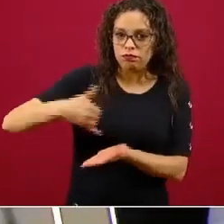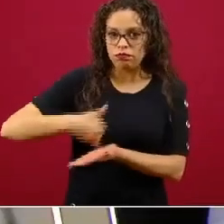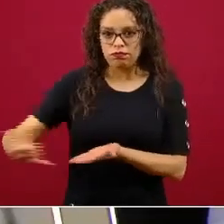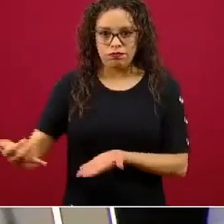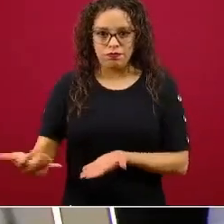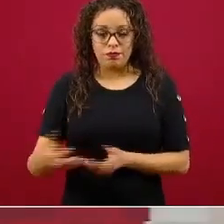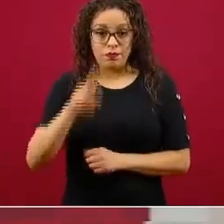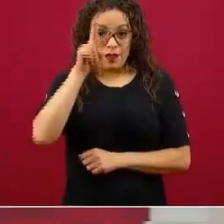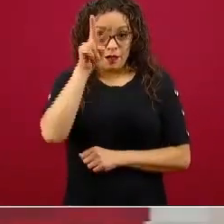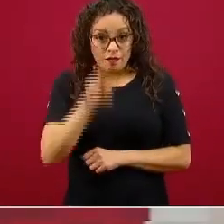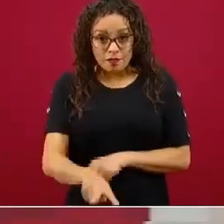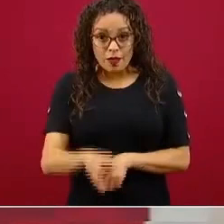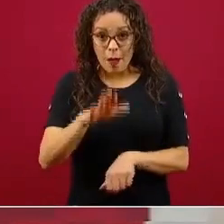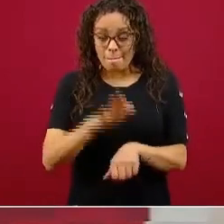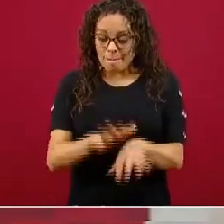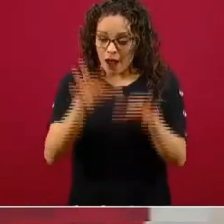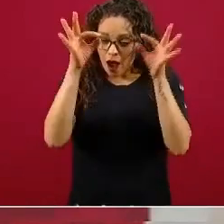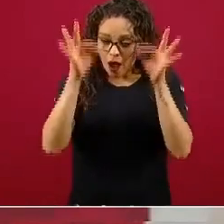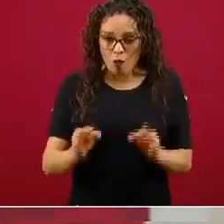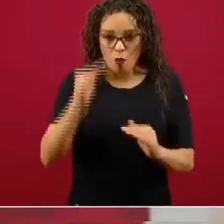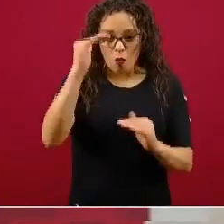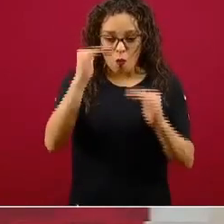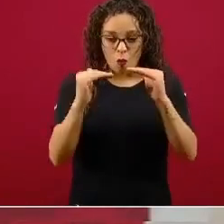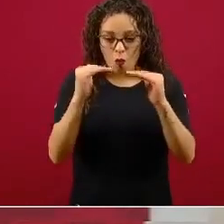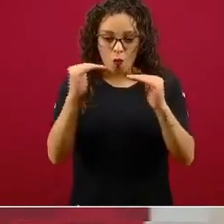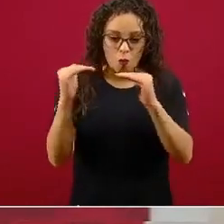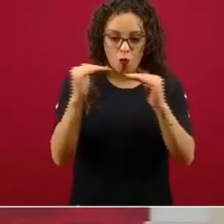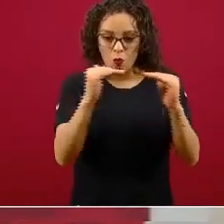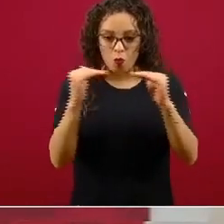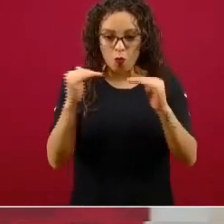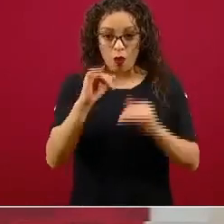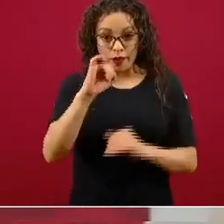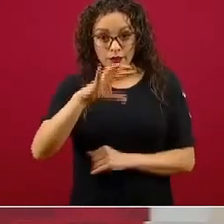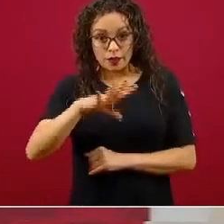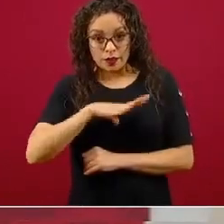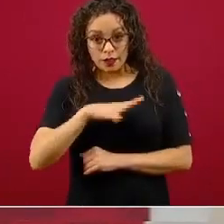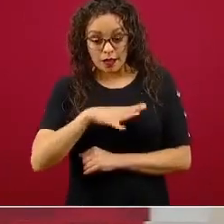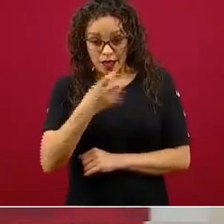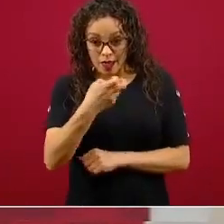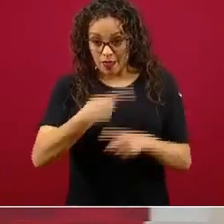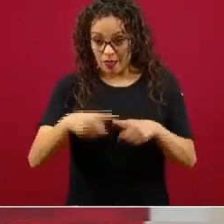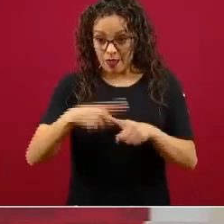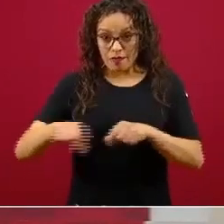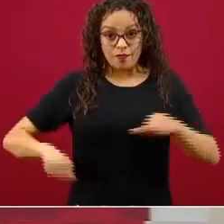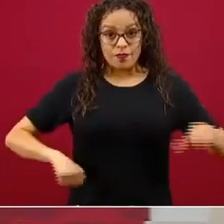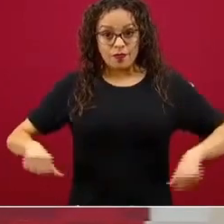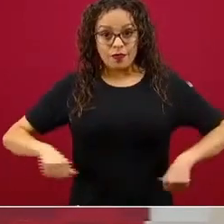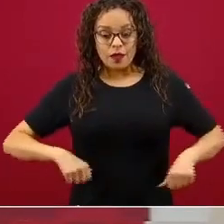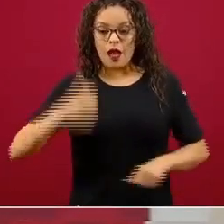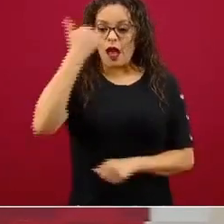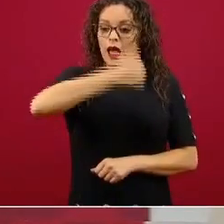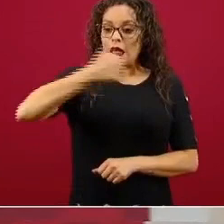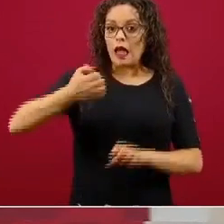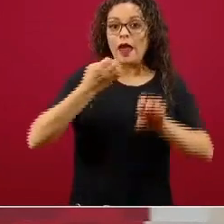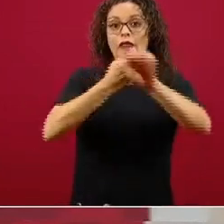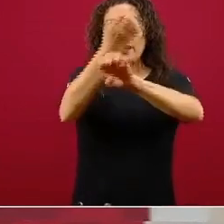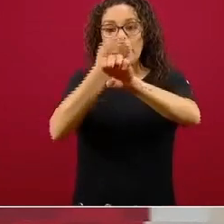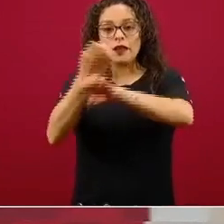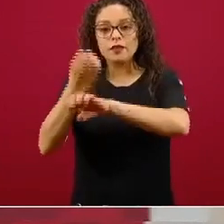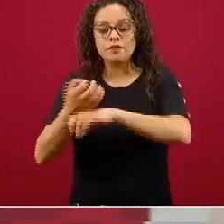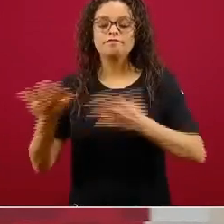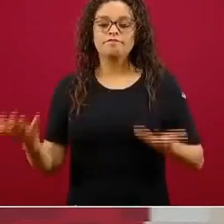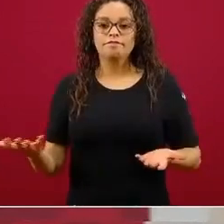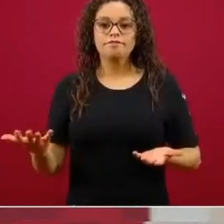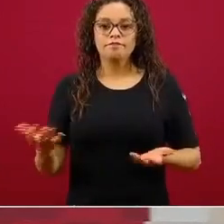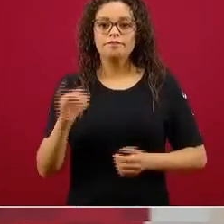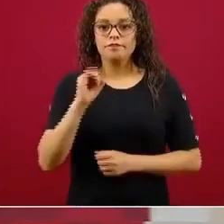exacto que se puede tener de estas actividades en cada entidad federativa debe considerar